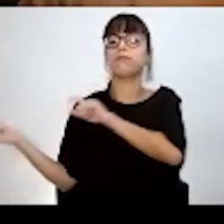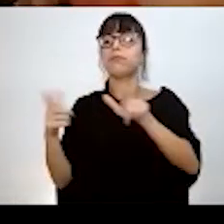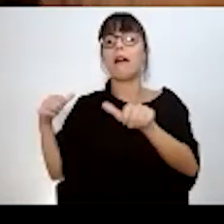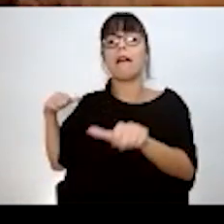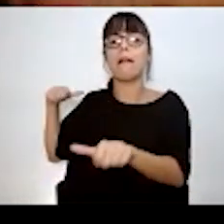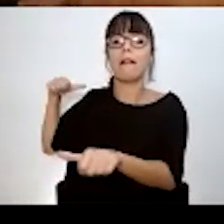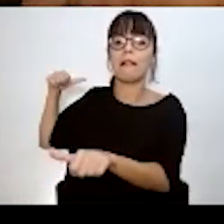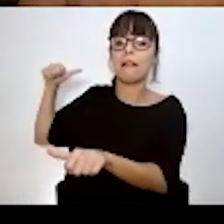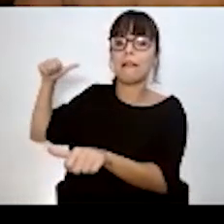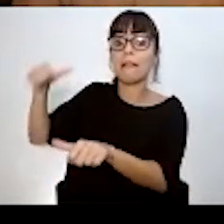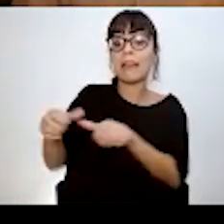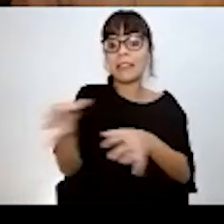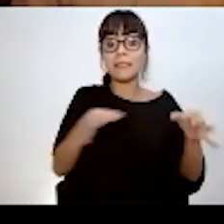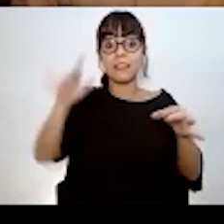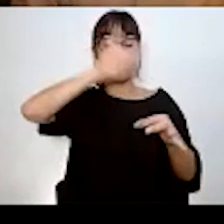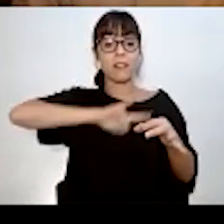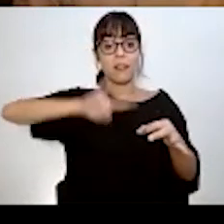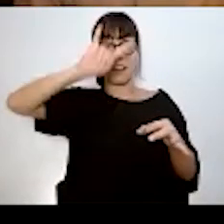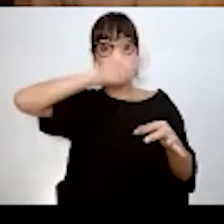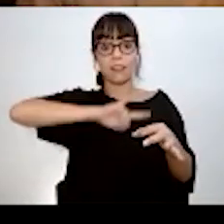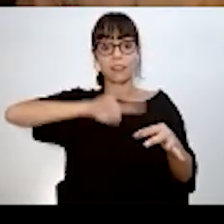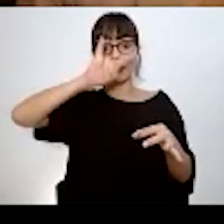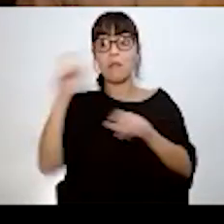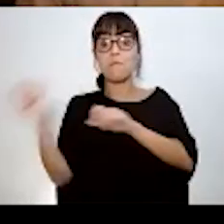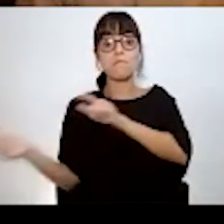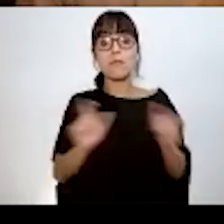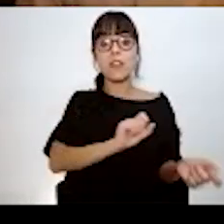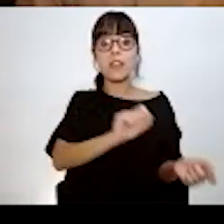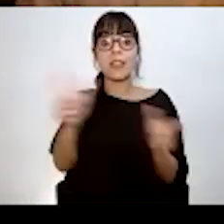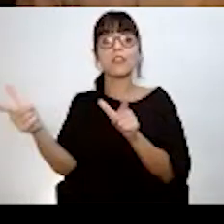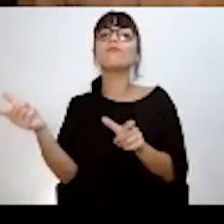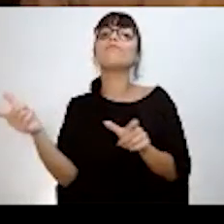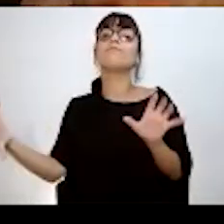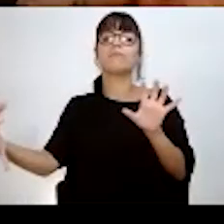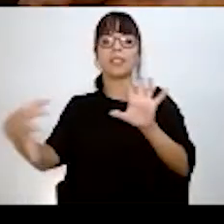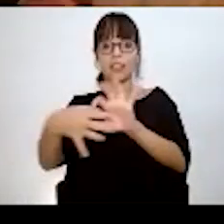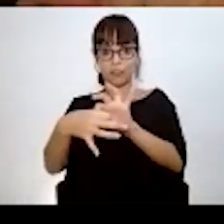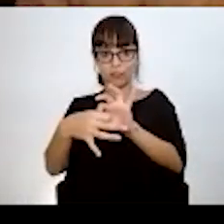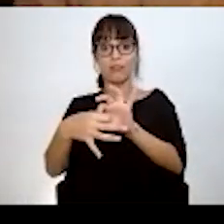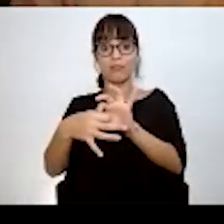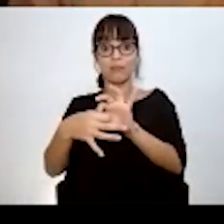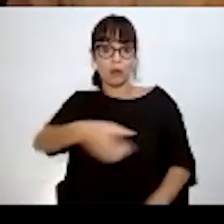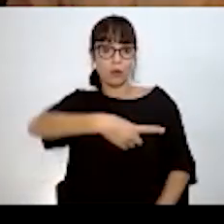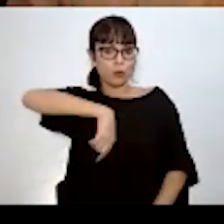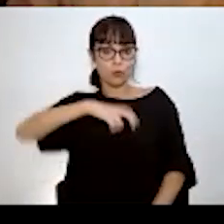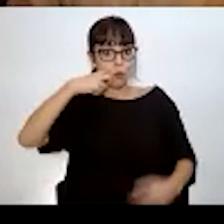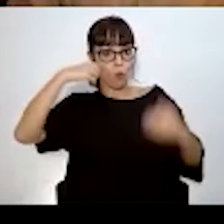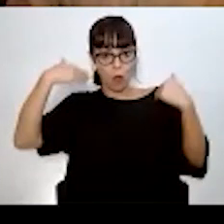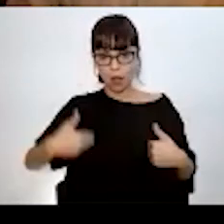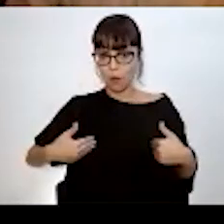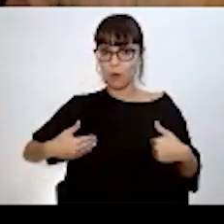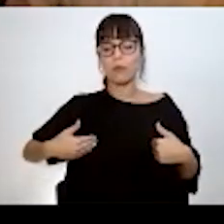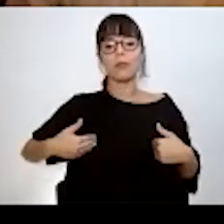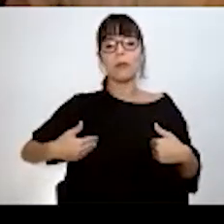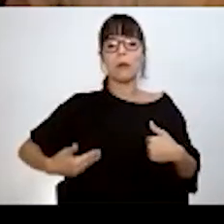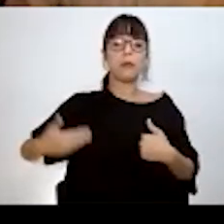uno de esos hitos de ese largo proceso migratorio de extensión de nuestra especie, del Homo sapiens, por todo